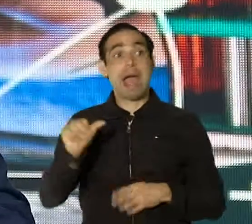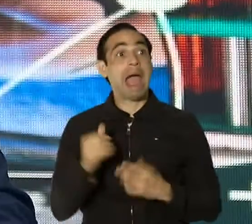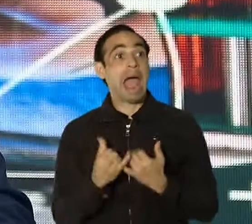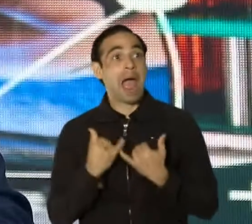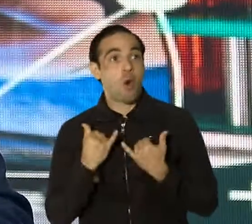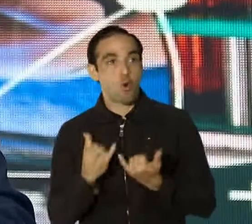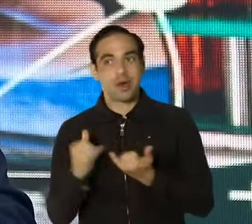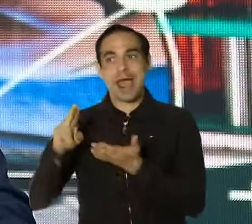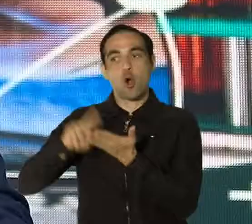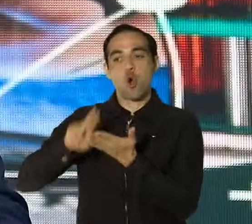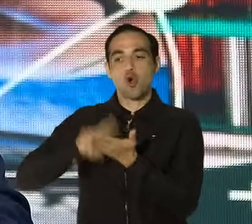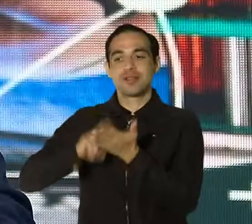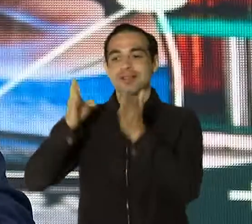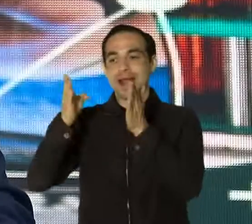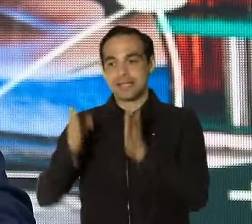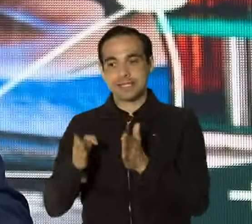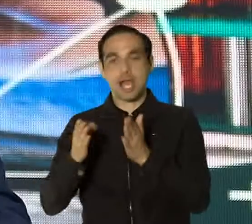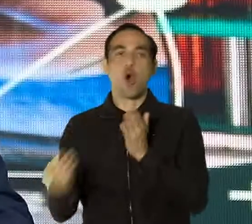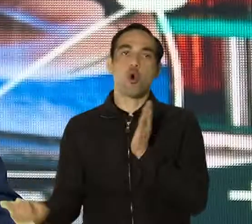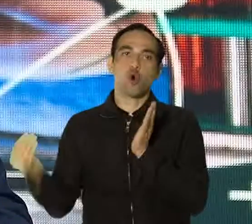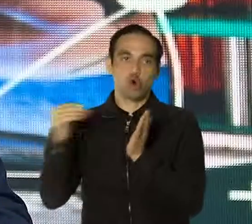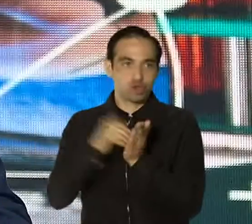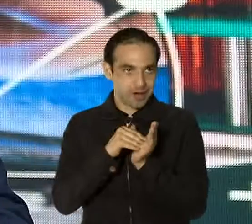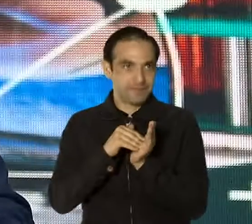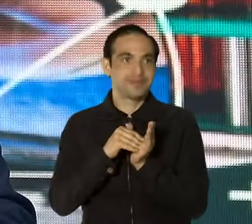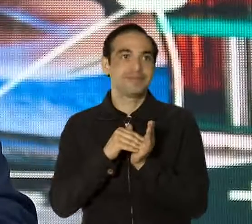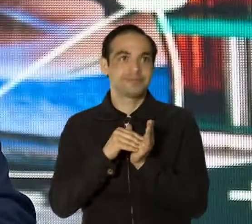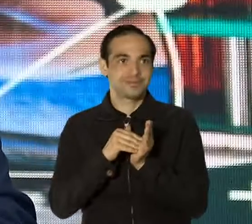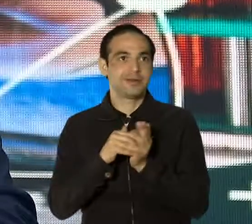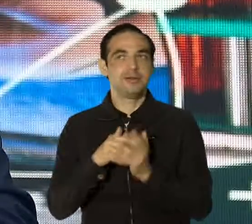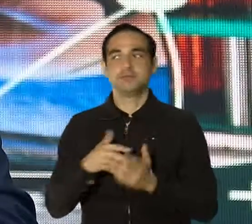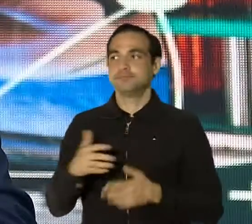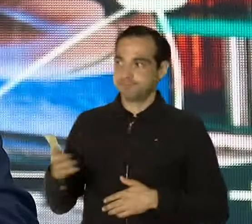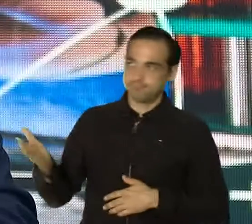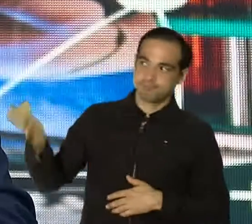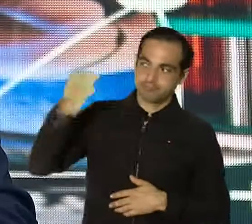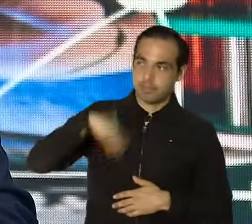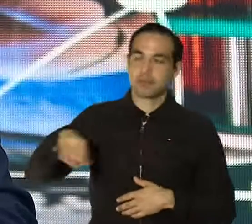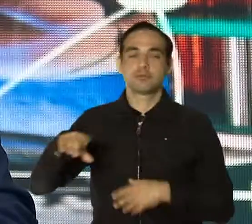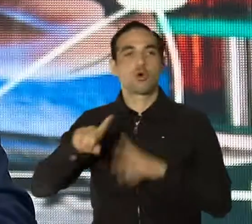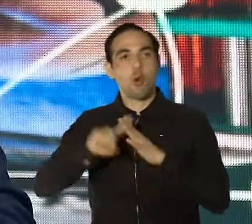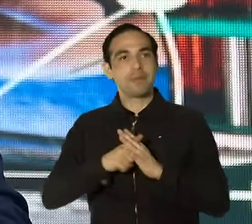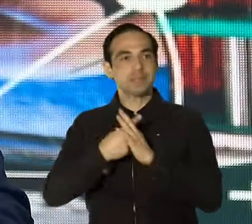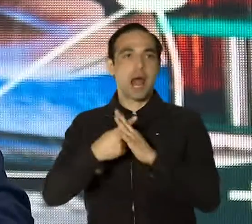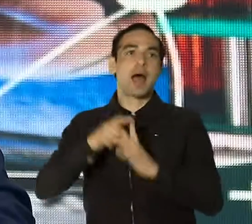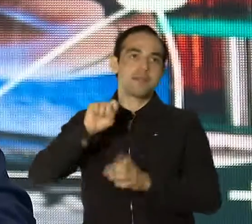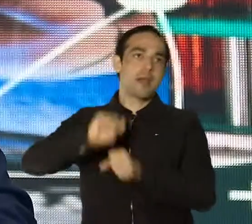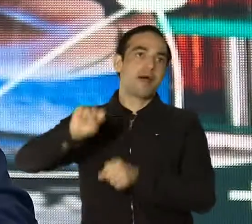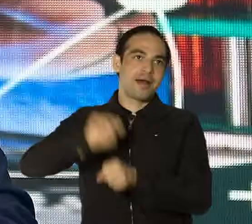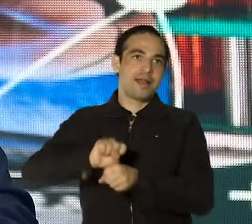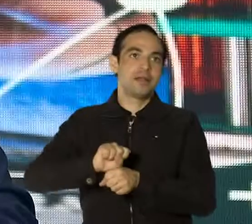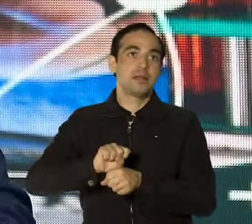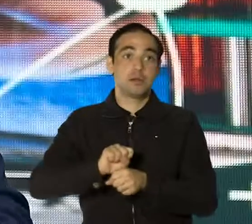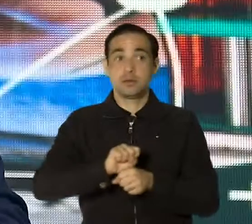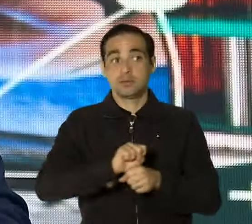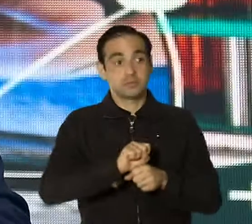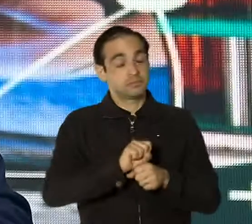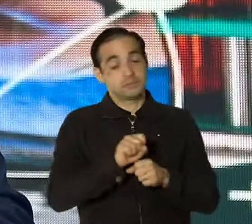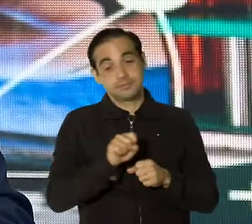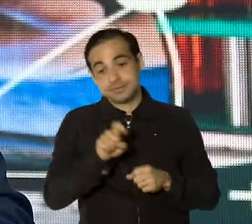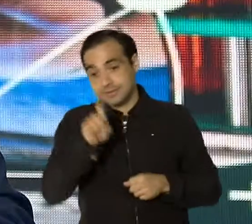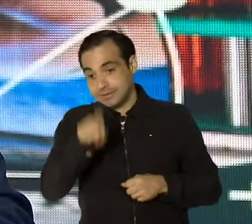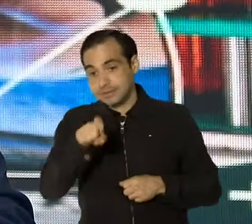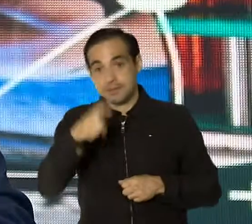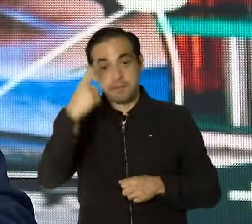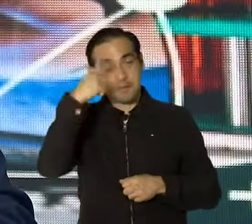recibir nuevamente a esos empleados que tanta falta hacen para poder llevar a cabo los proyectos.